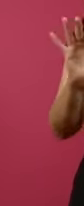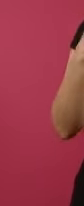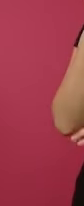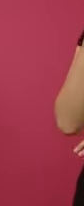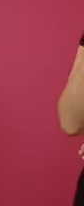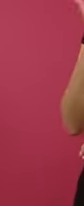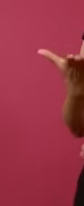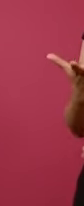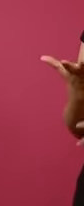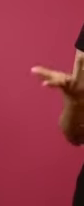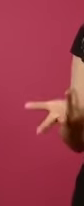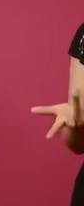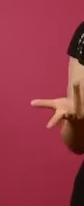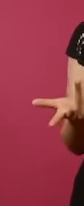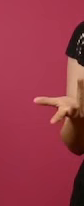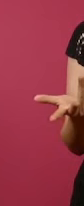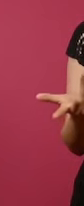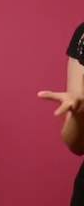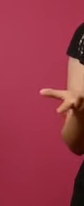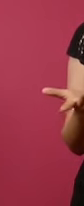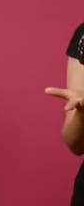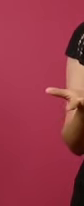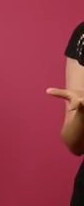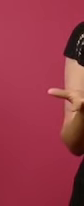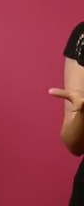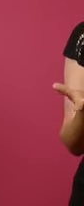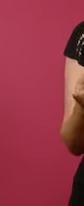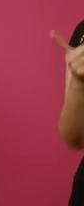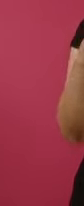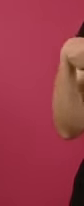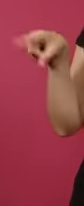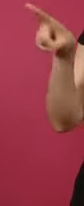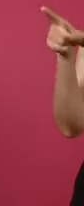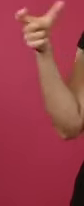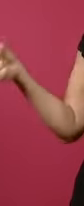es que no sean electos